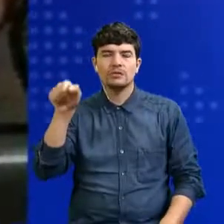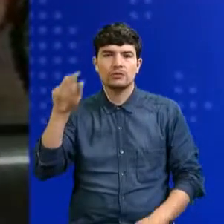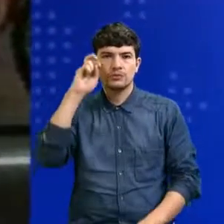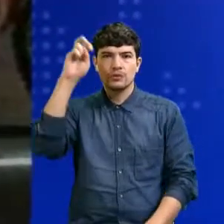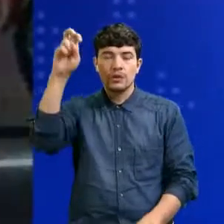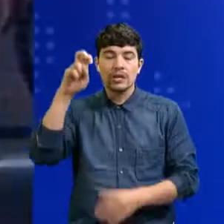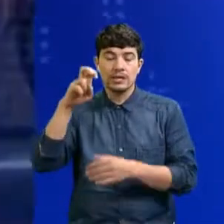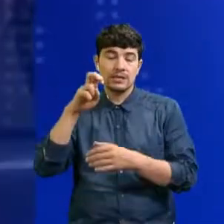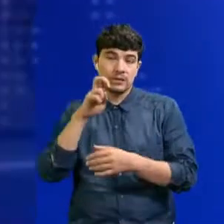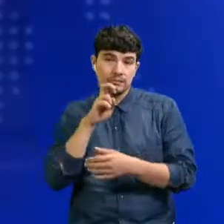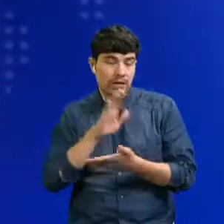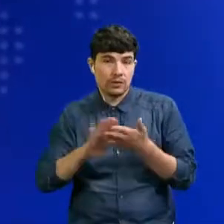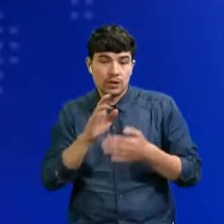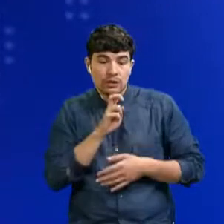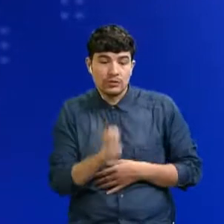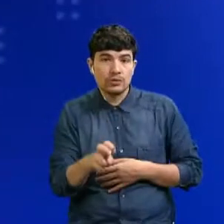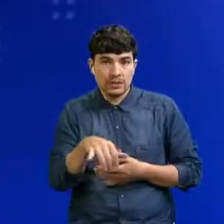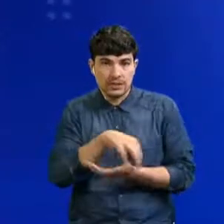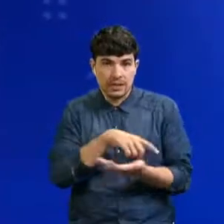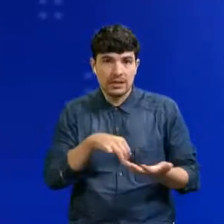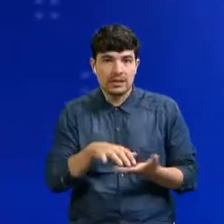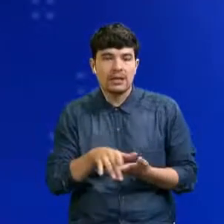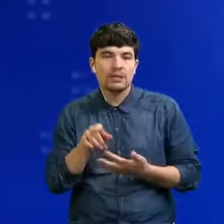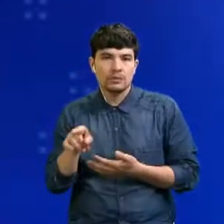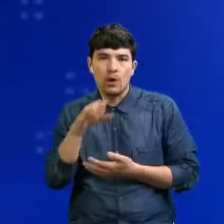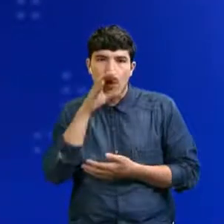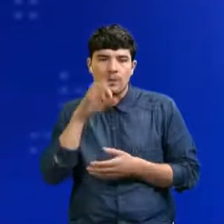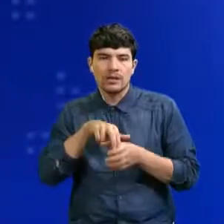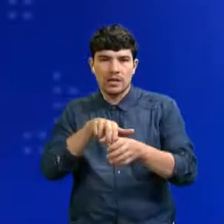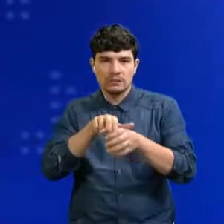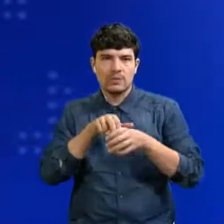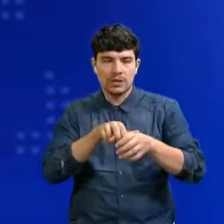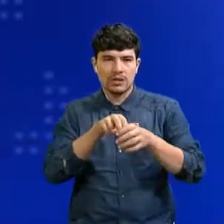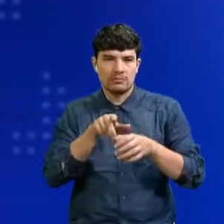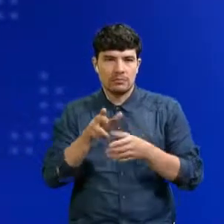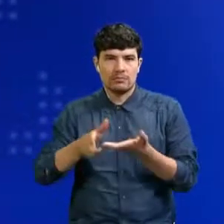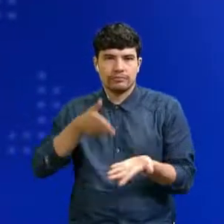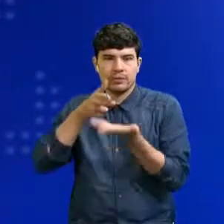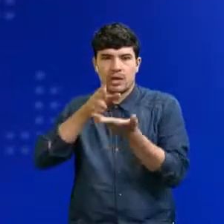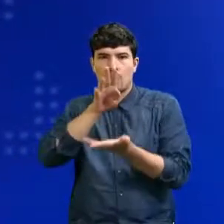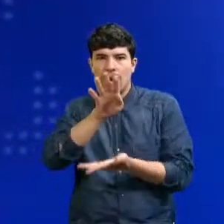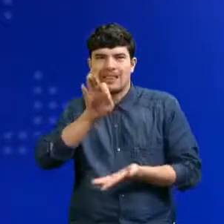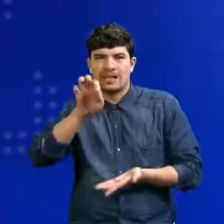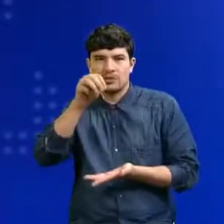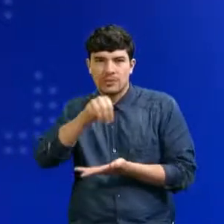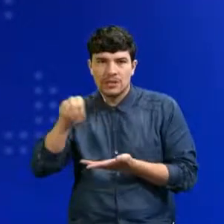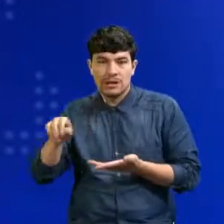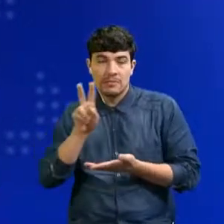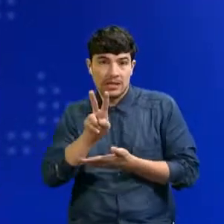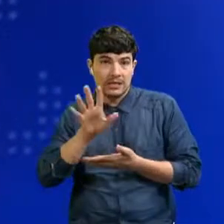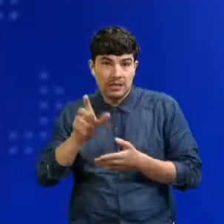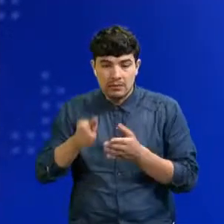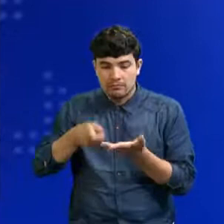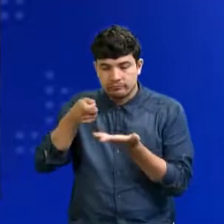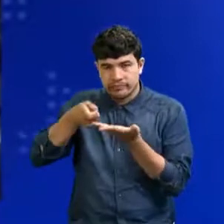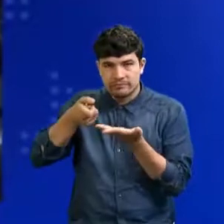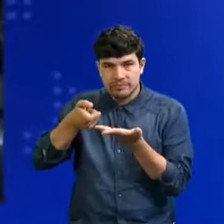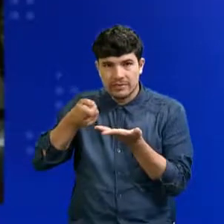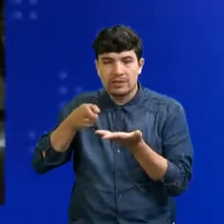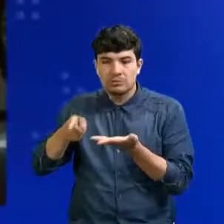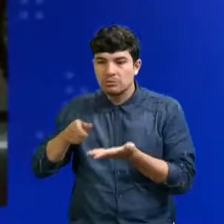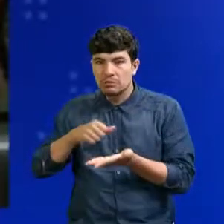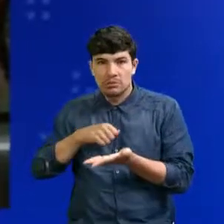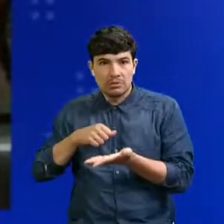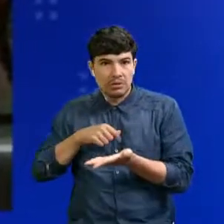detuvieron cuando portaba un arma tipo revólver calibre 38 Smith & Wesson con 25 cartuchos, sin permiso de porte o